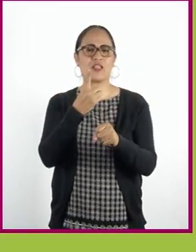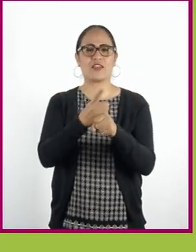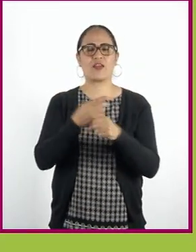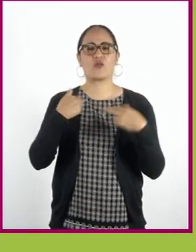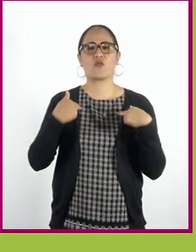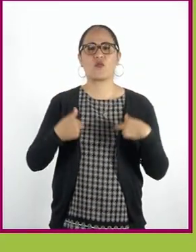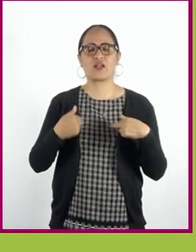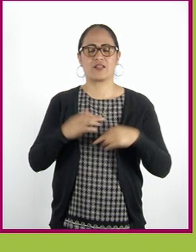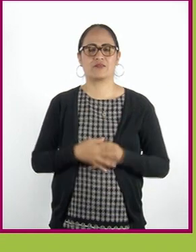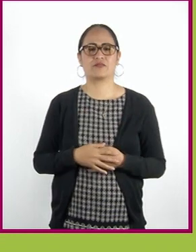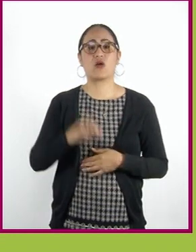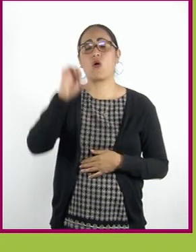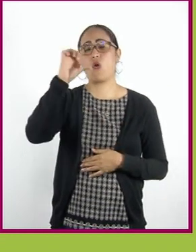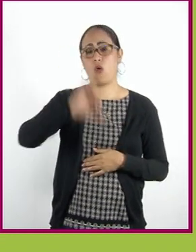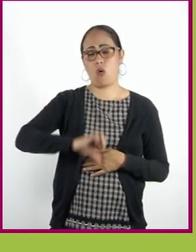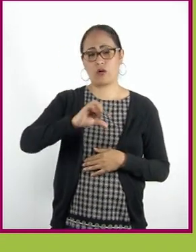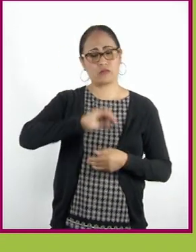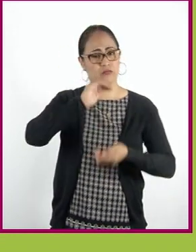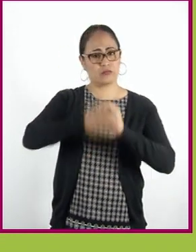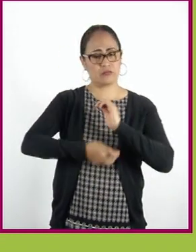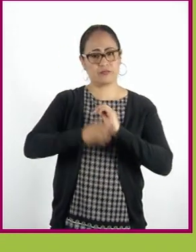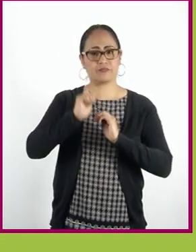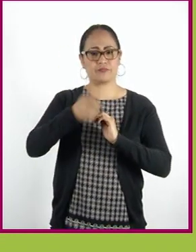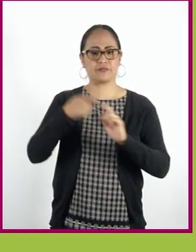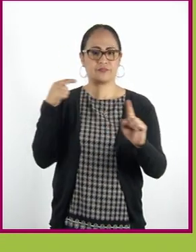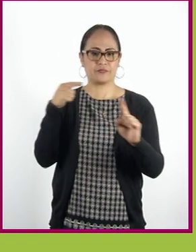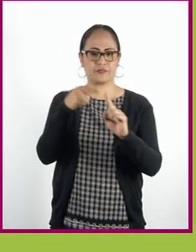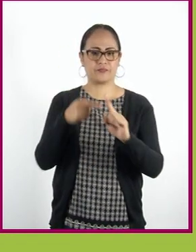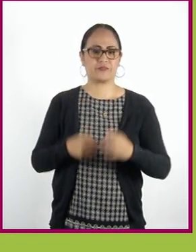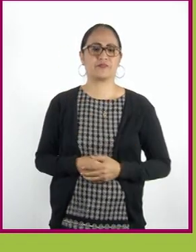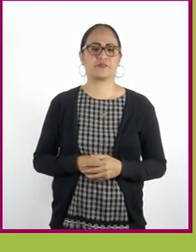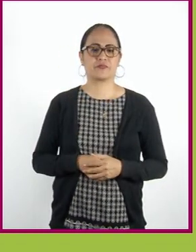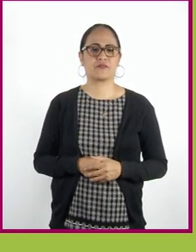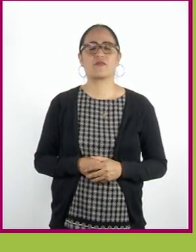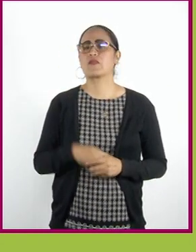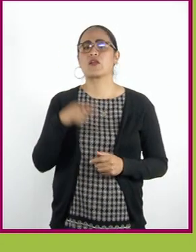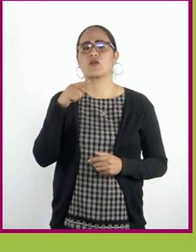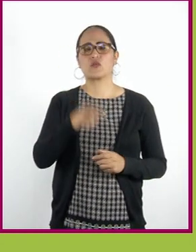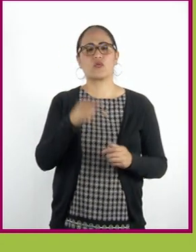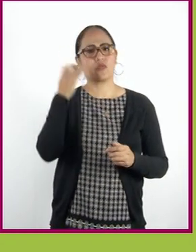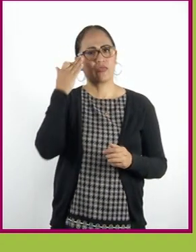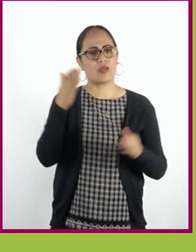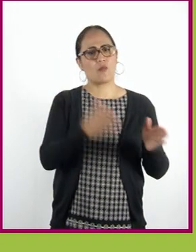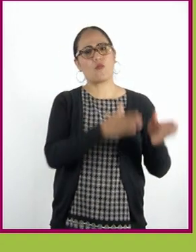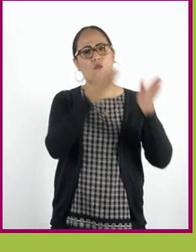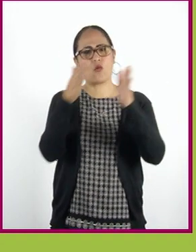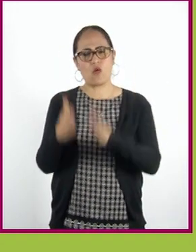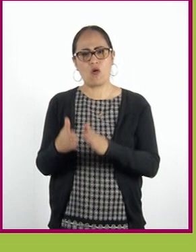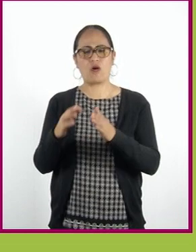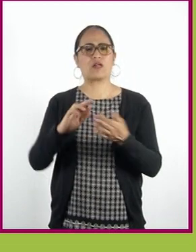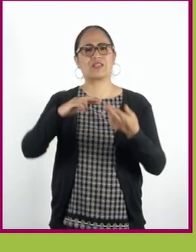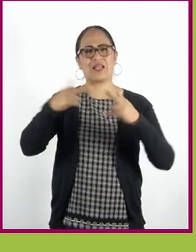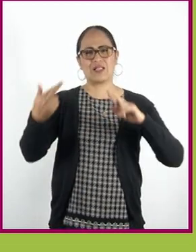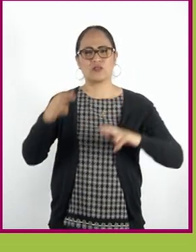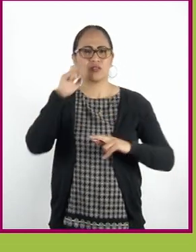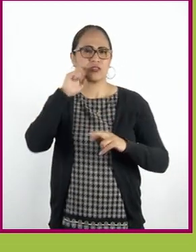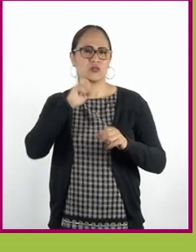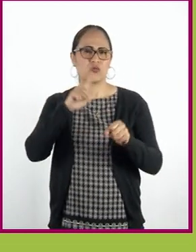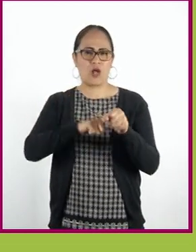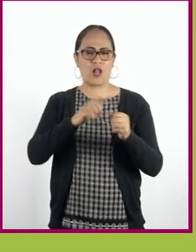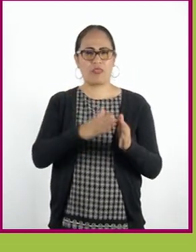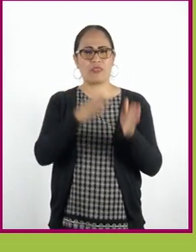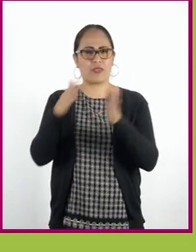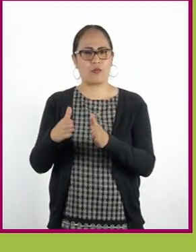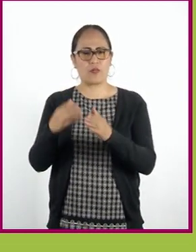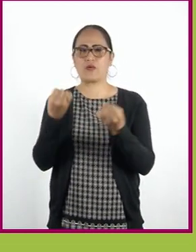sesión concluiremos con el aprendizaje esperado, argumenta los beneficios de aplazar el inicio de las relaciones sexuales y de practicar